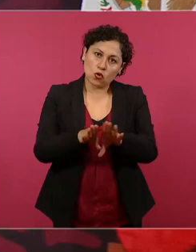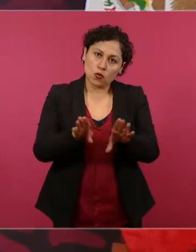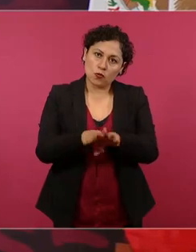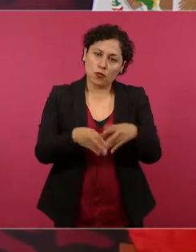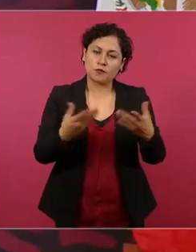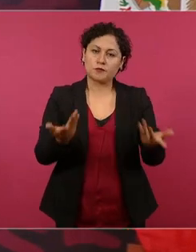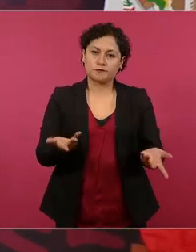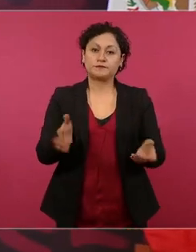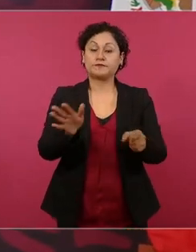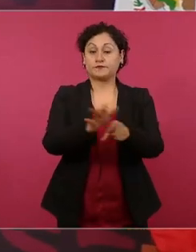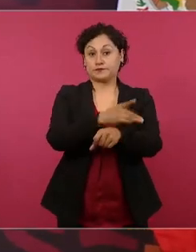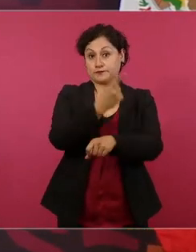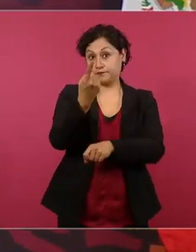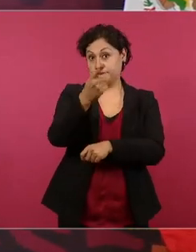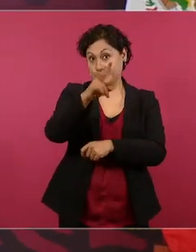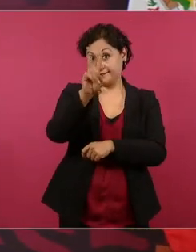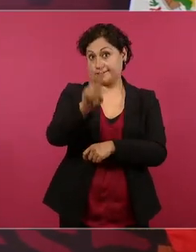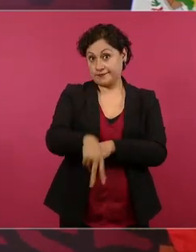tocó convencer